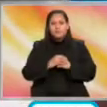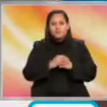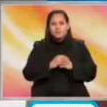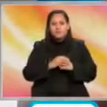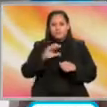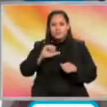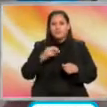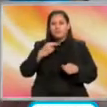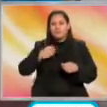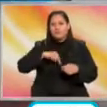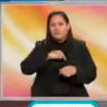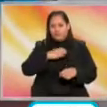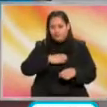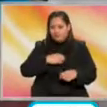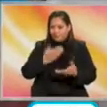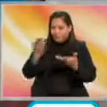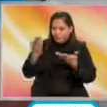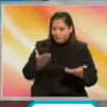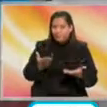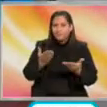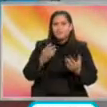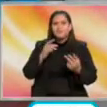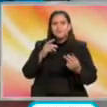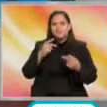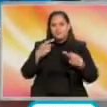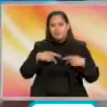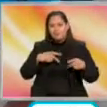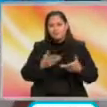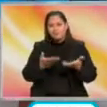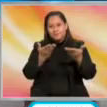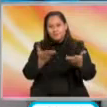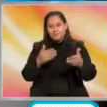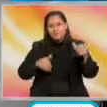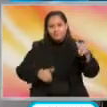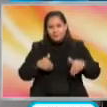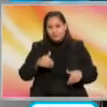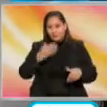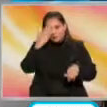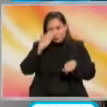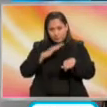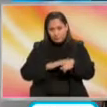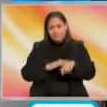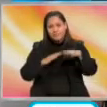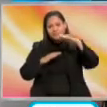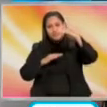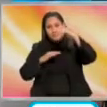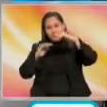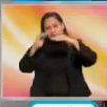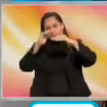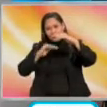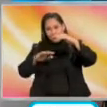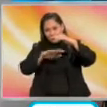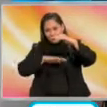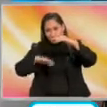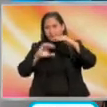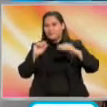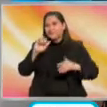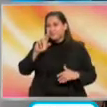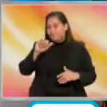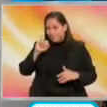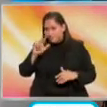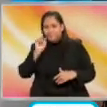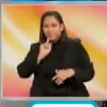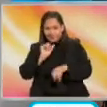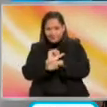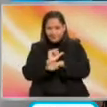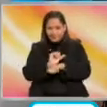Bueno, y el día de hoy estamos muy contentos de recibir a parte del elenco de esta gran propuesta escénica, Las Memorias de Abajo. Y nos acompaña Saraí Pérez, quien es